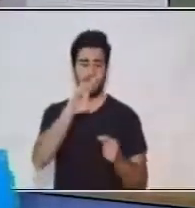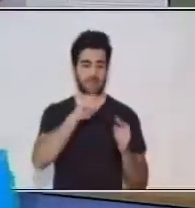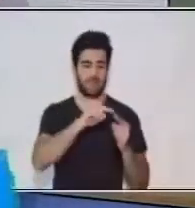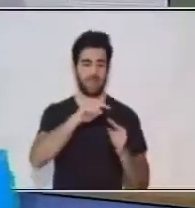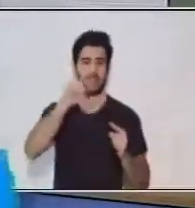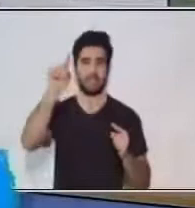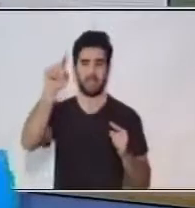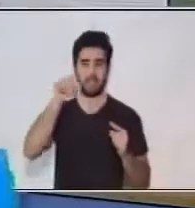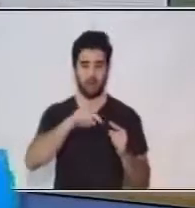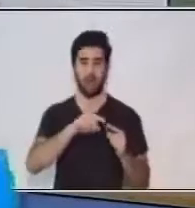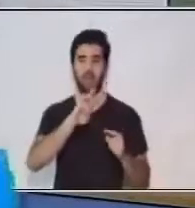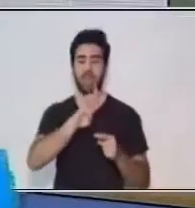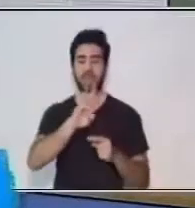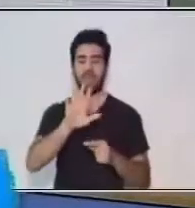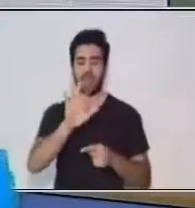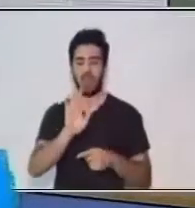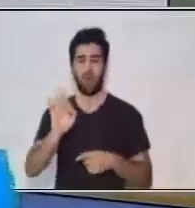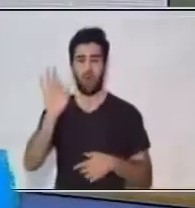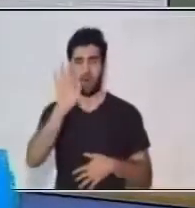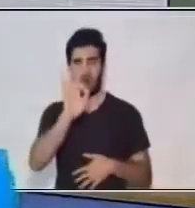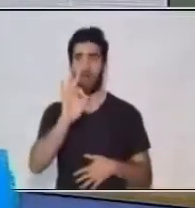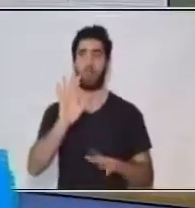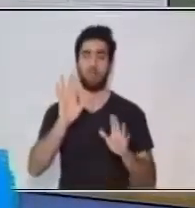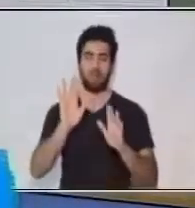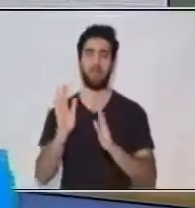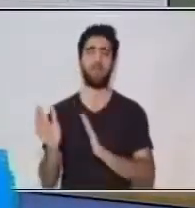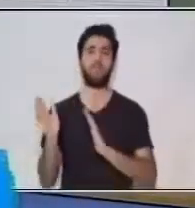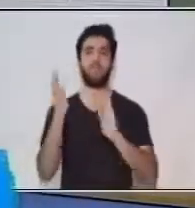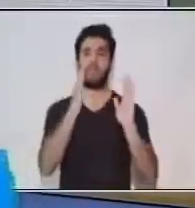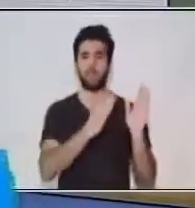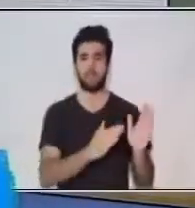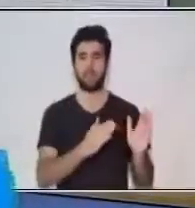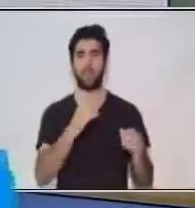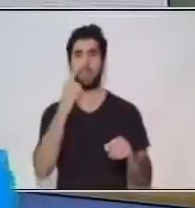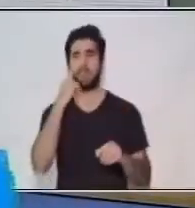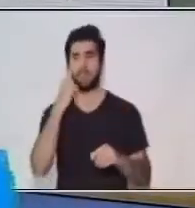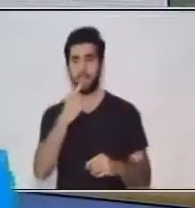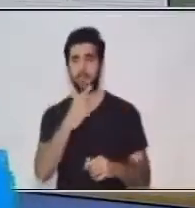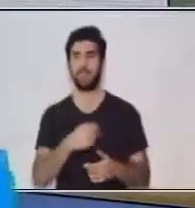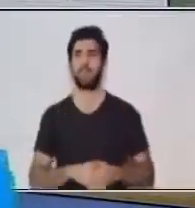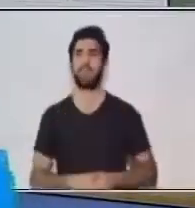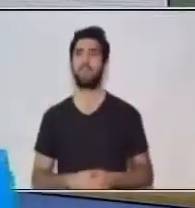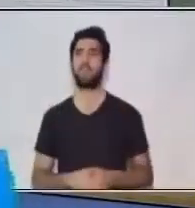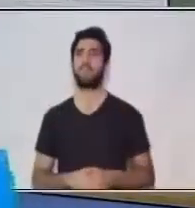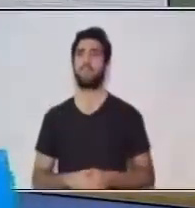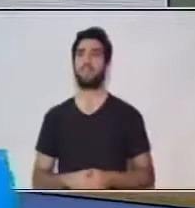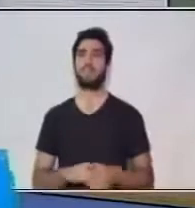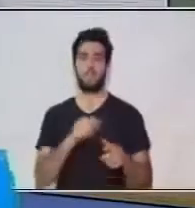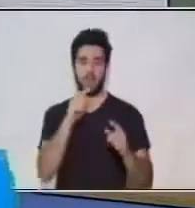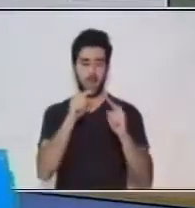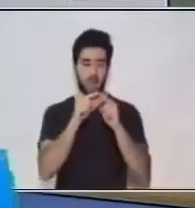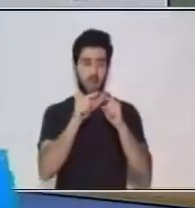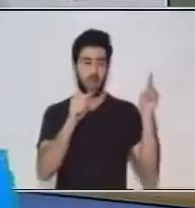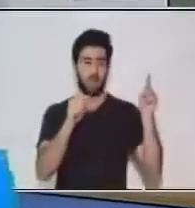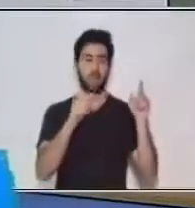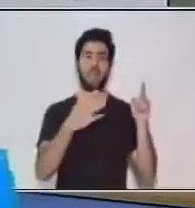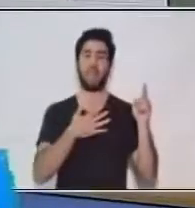35 grados. Voy con el siguiente vector. Como es el siguiente que voy a utilizar, yo voy a decir que este se va a llamar